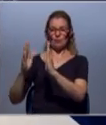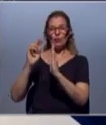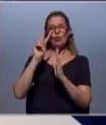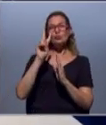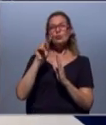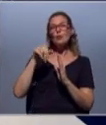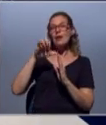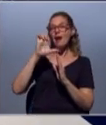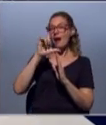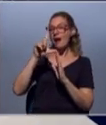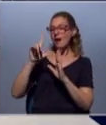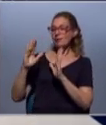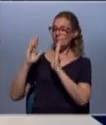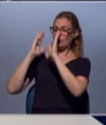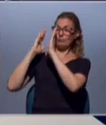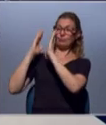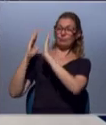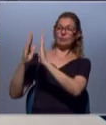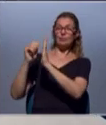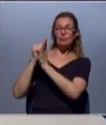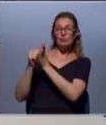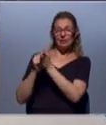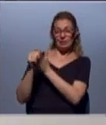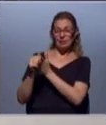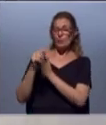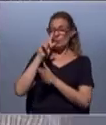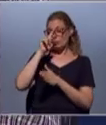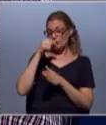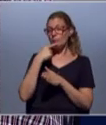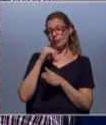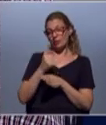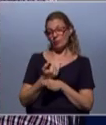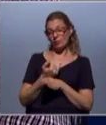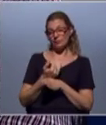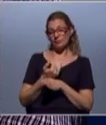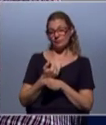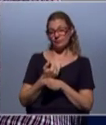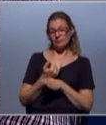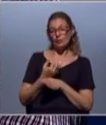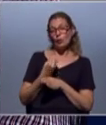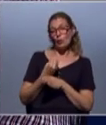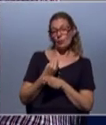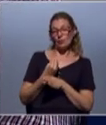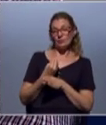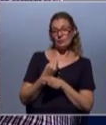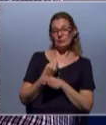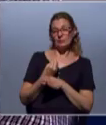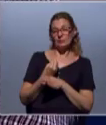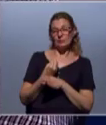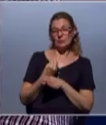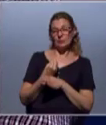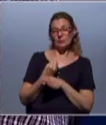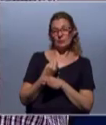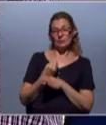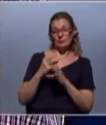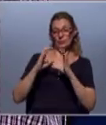entonces por ejemplo si el tren te lo ponen 18 en montevideo la máquina de entre